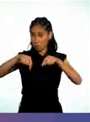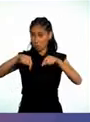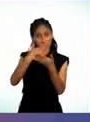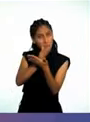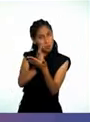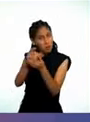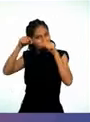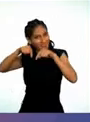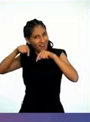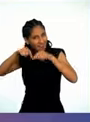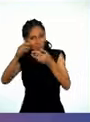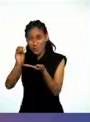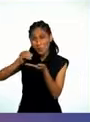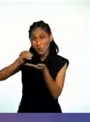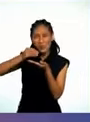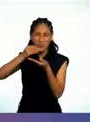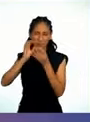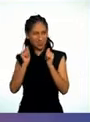capel